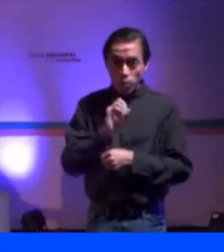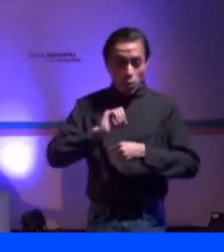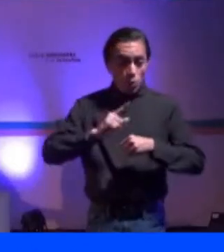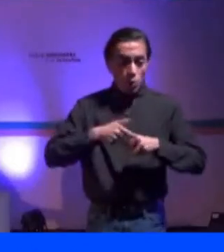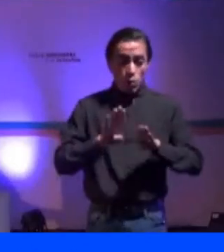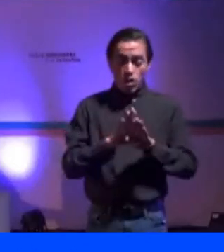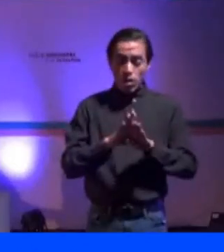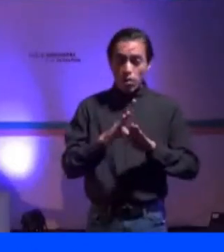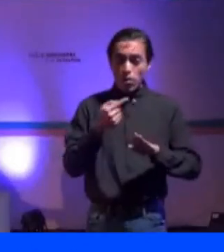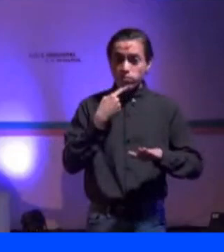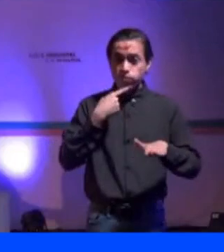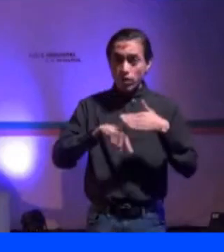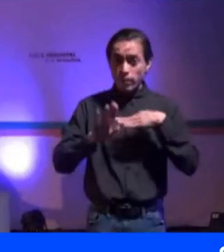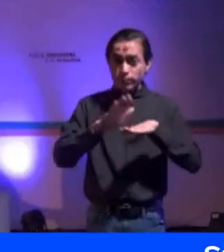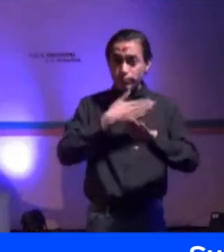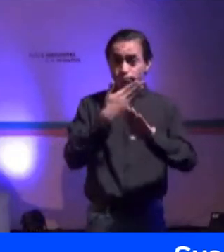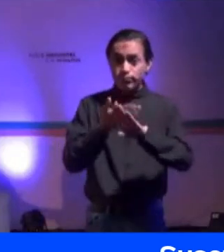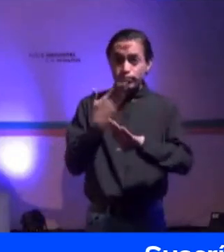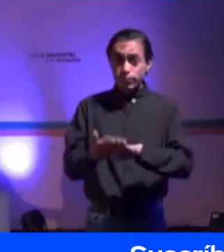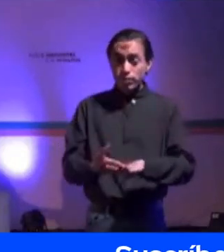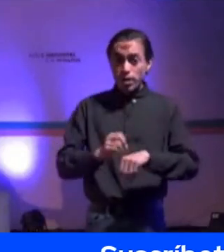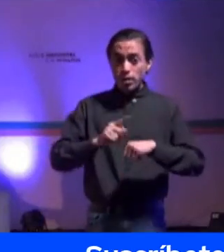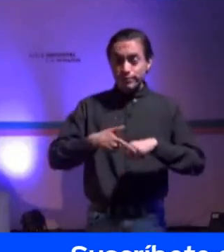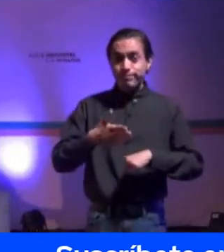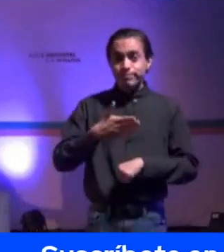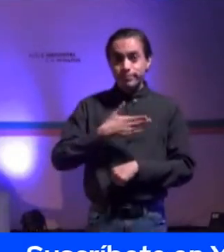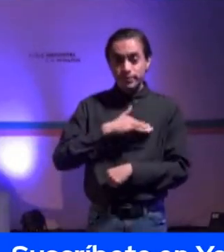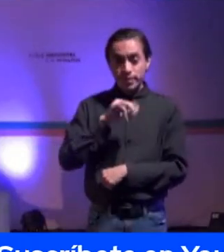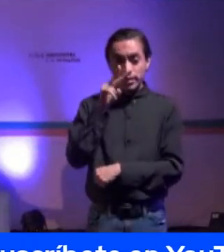Pero una cosa es,